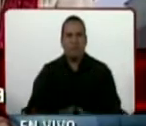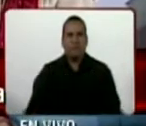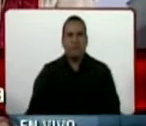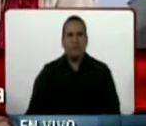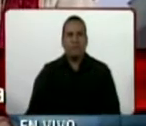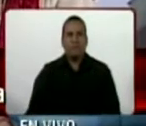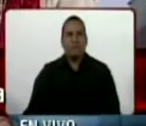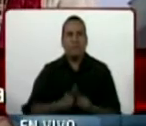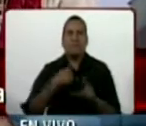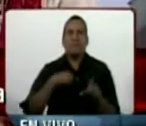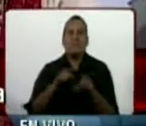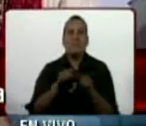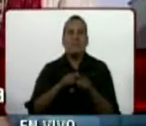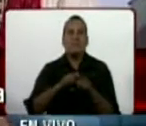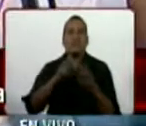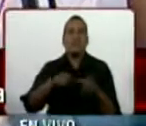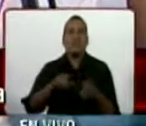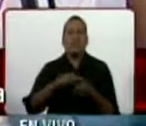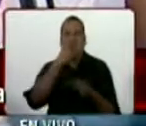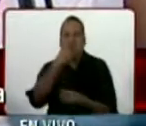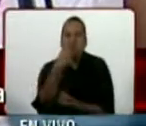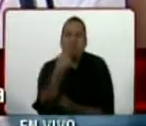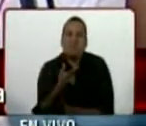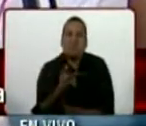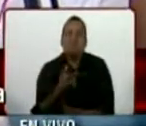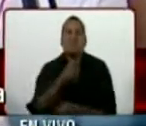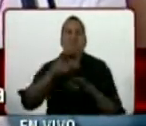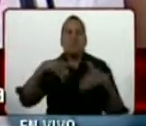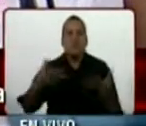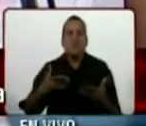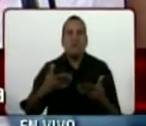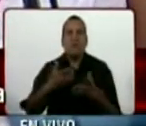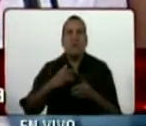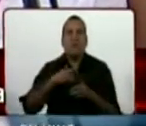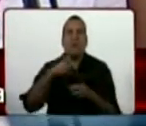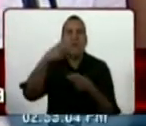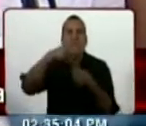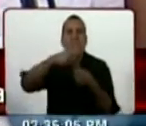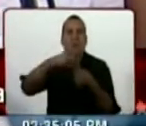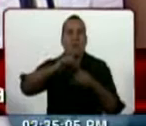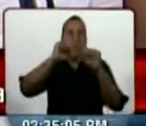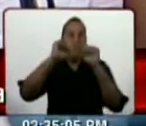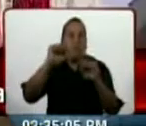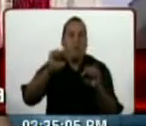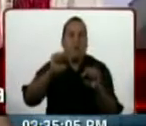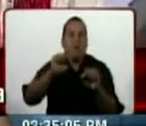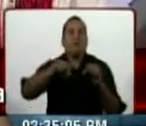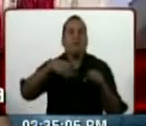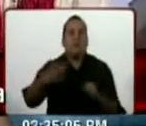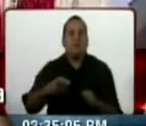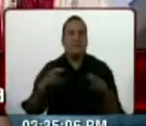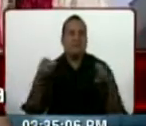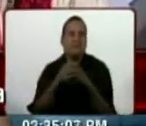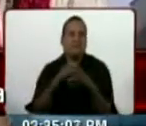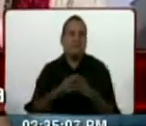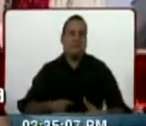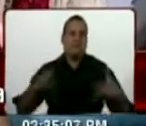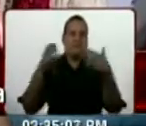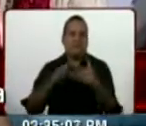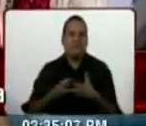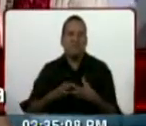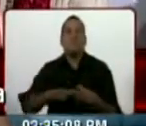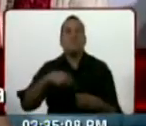Pero ellos patearon la mesa 1,000 veces. Después se fueron al sabotaje petrolero, después se fueron a las guarismas. Convocaron un